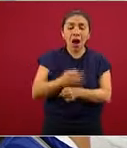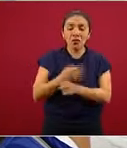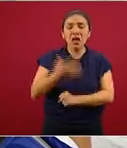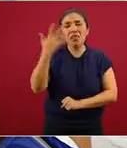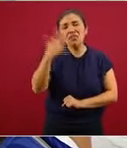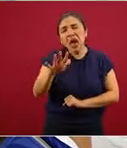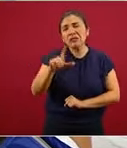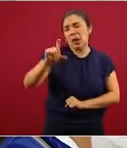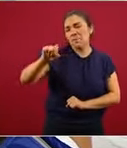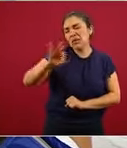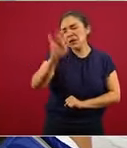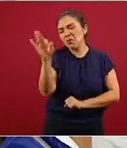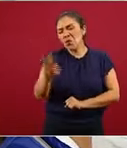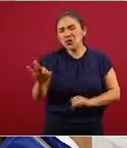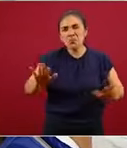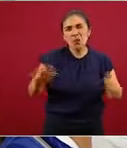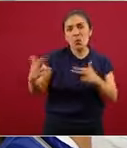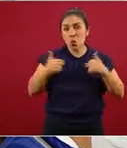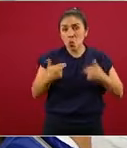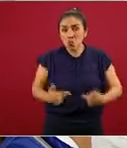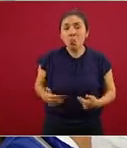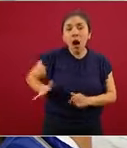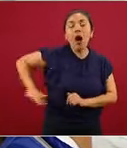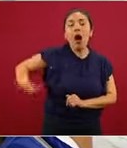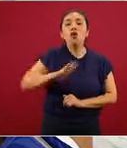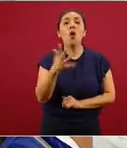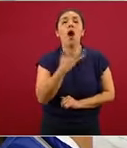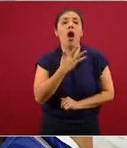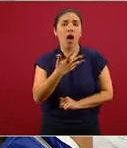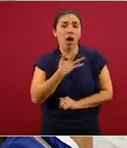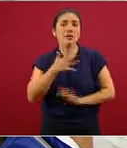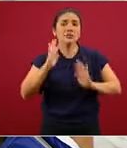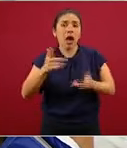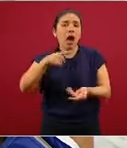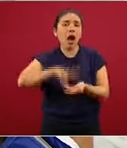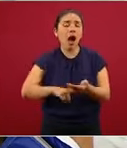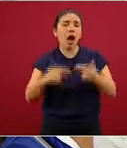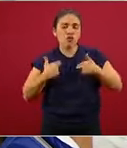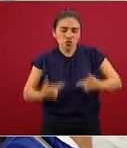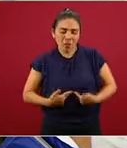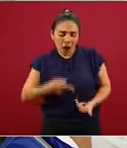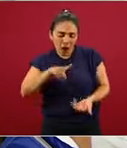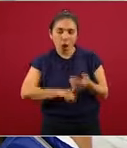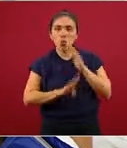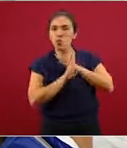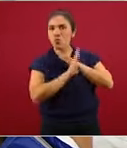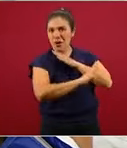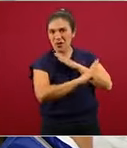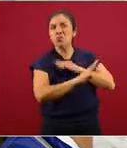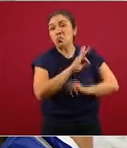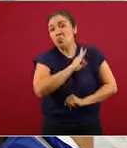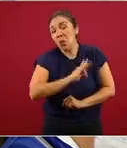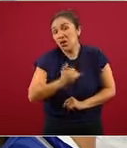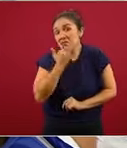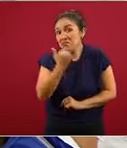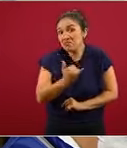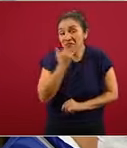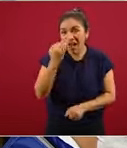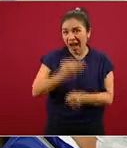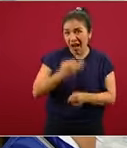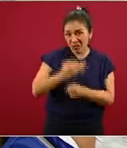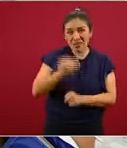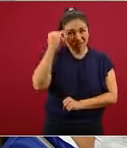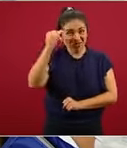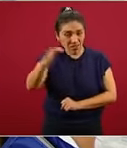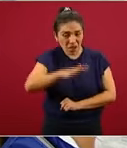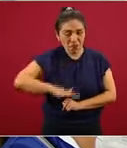la inmunidad de la humanidad tenía ya inmunidad probable. Estamos en un momento en que